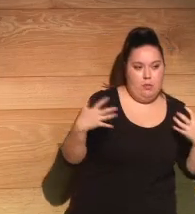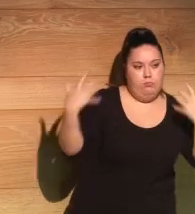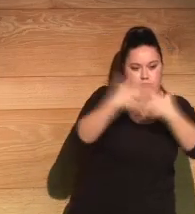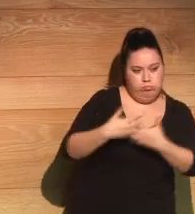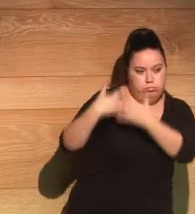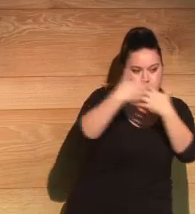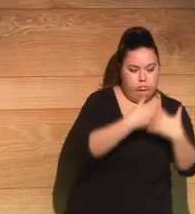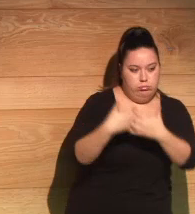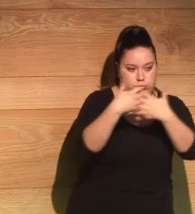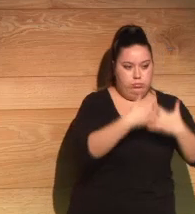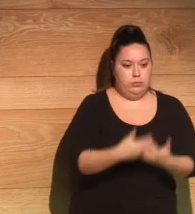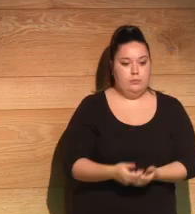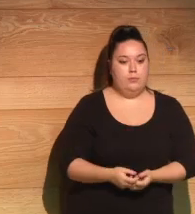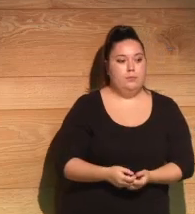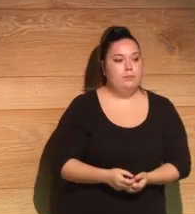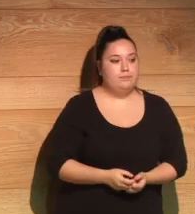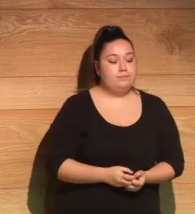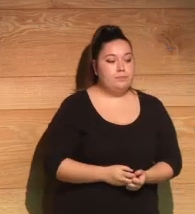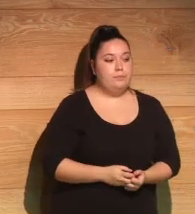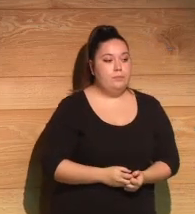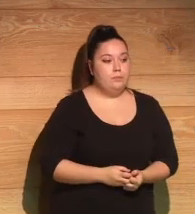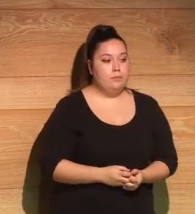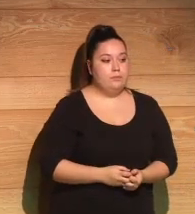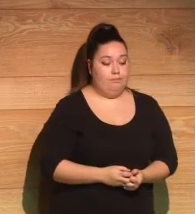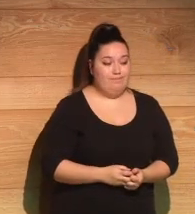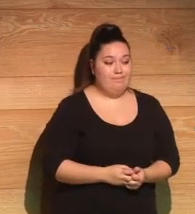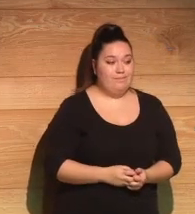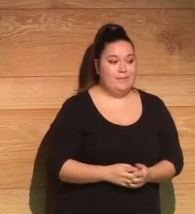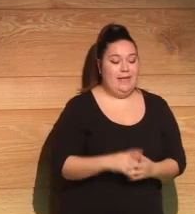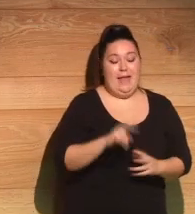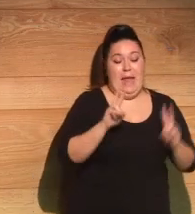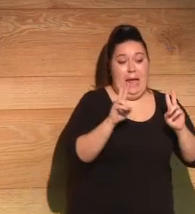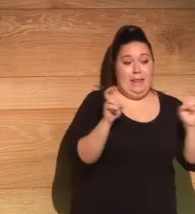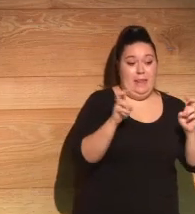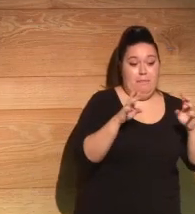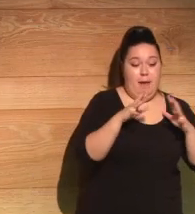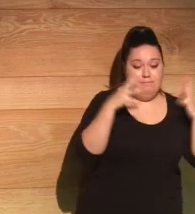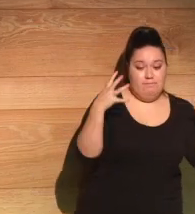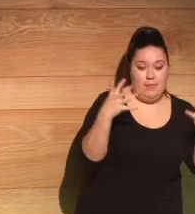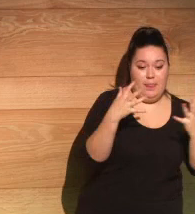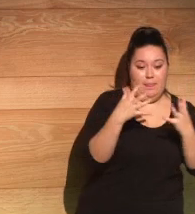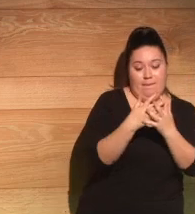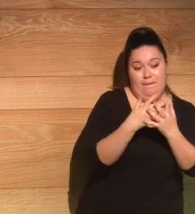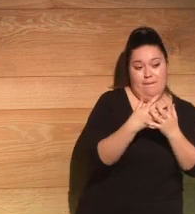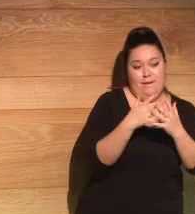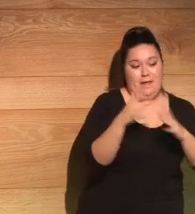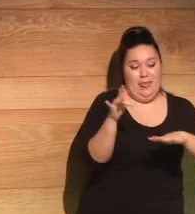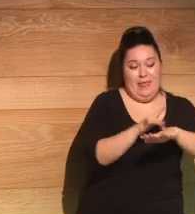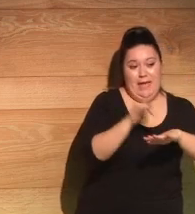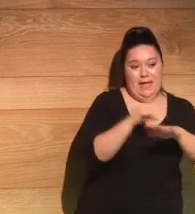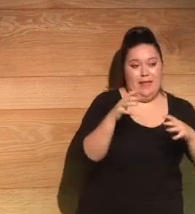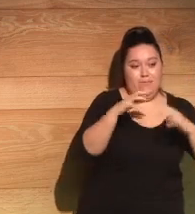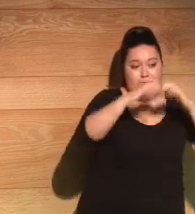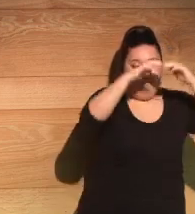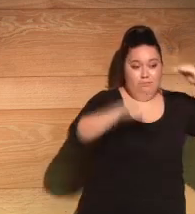Bueno, primero hay que tener en cuenta que hay una brecha digital muy importante que más o menos pasa por la relación entre ciudad